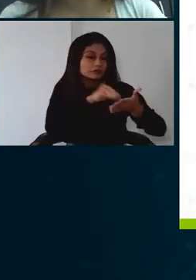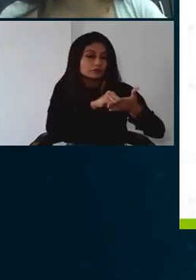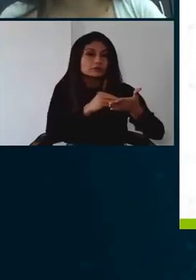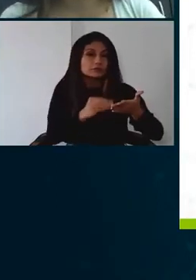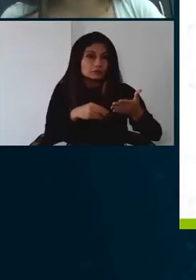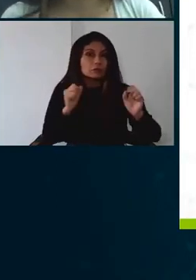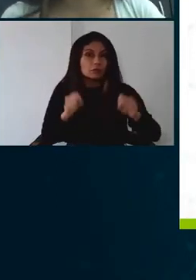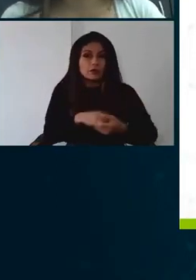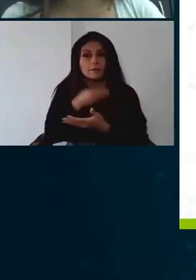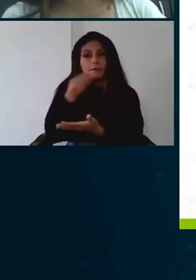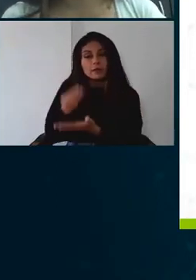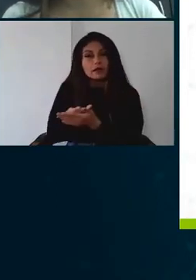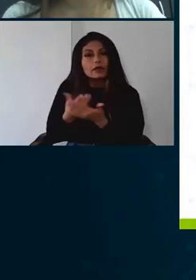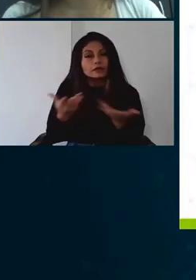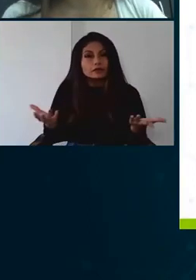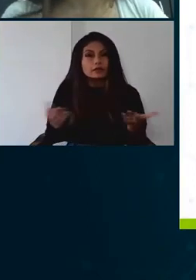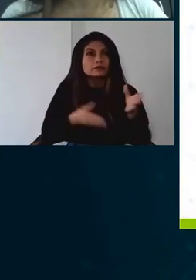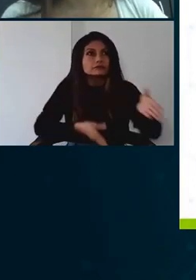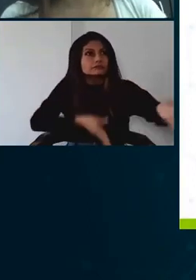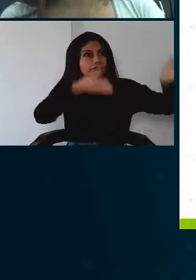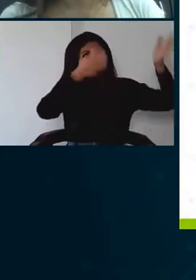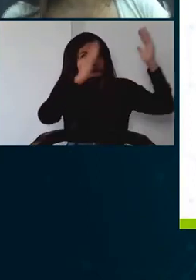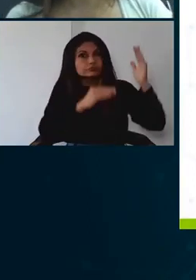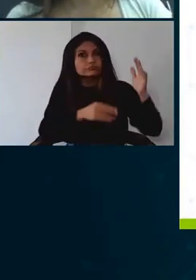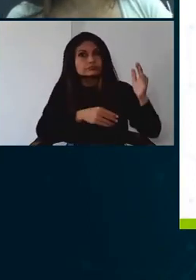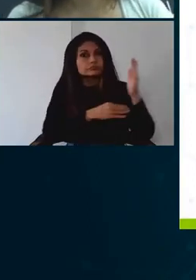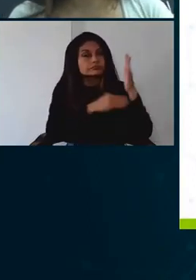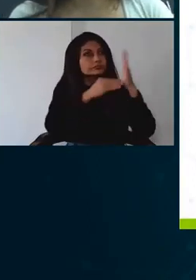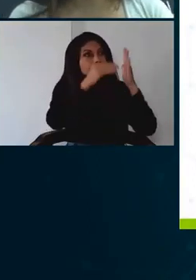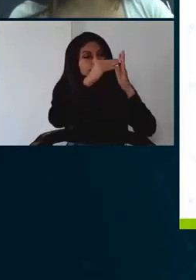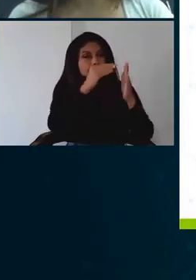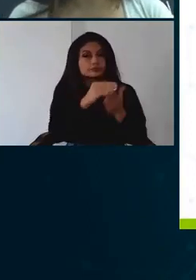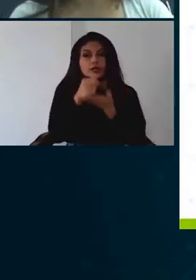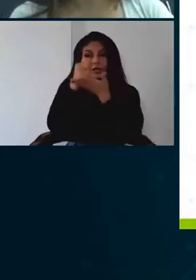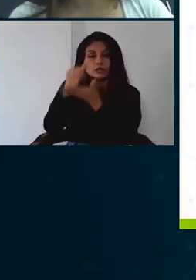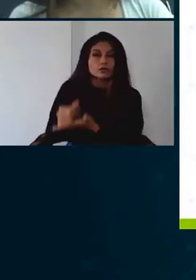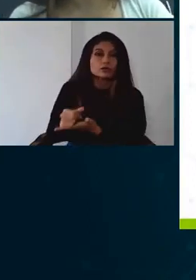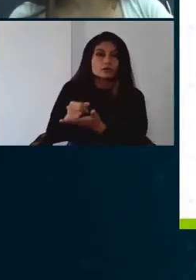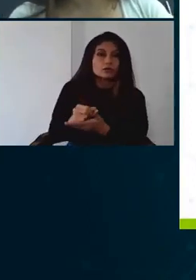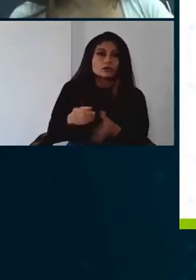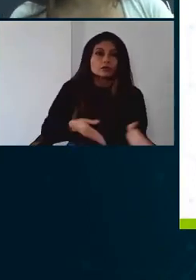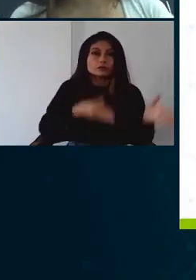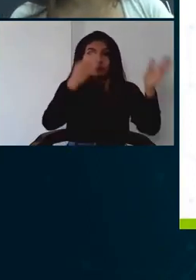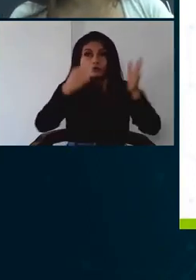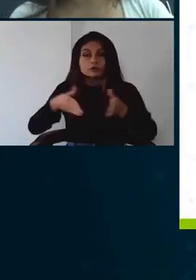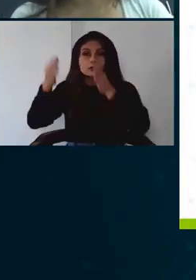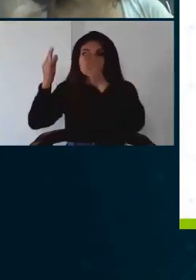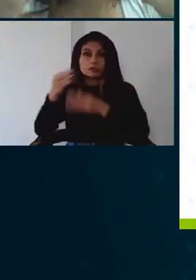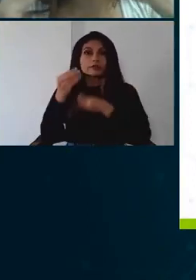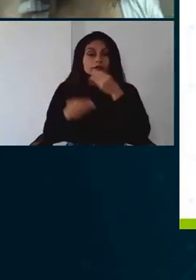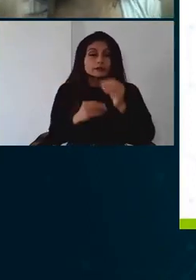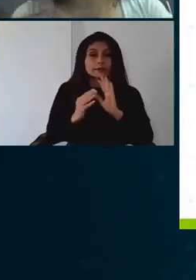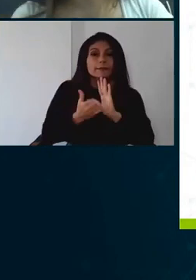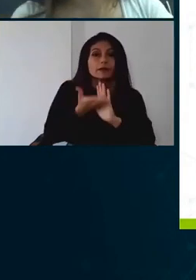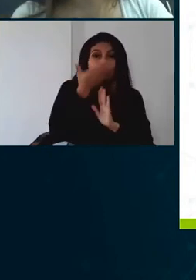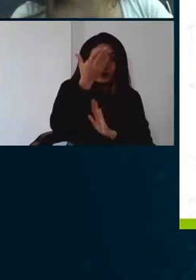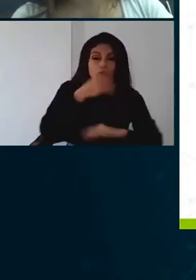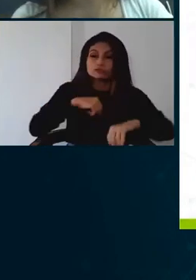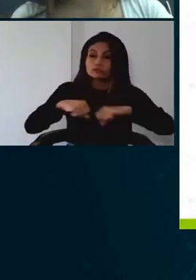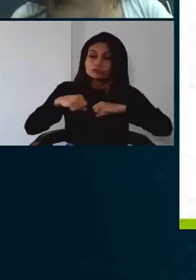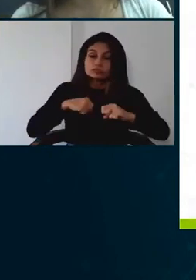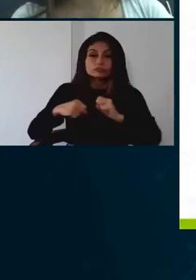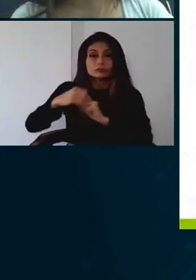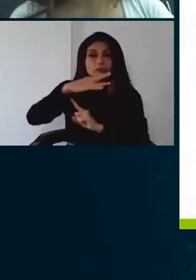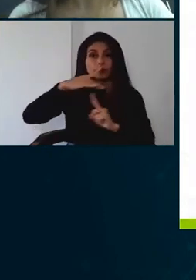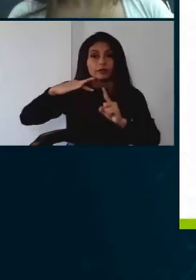veamos beneficiados en cuanto a eso. ¿Por qué? Porque estamos contribuyendo, estamos mejorando, estamos generando una